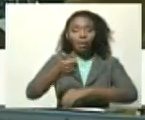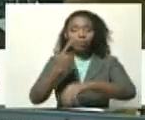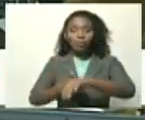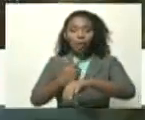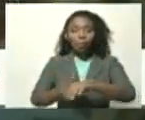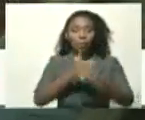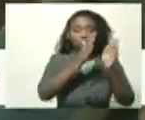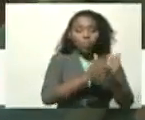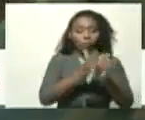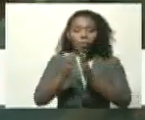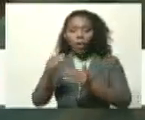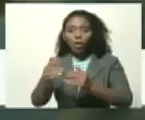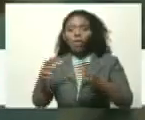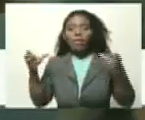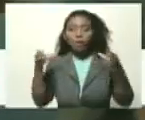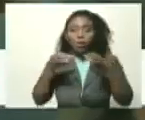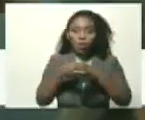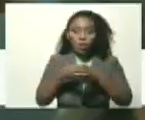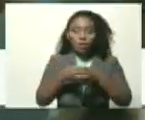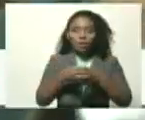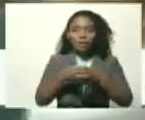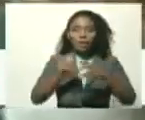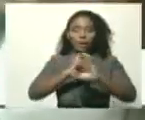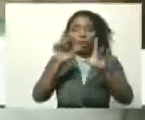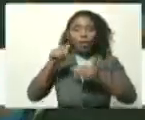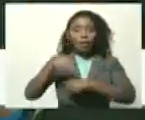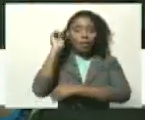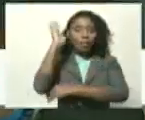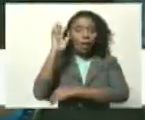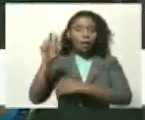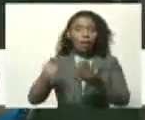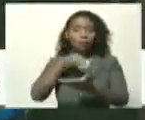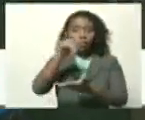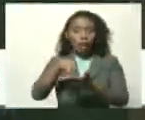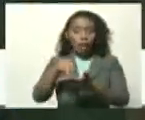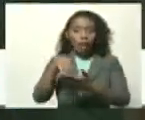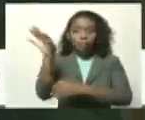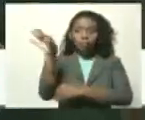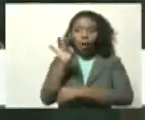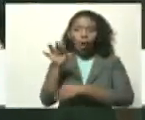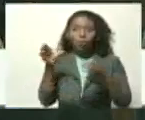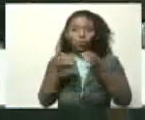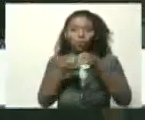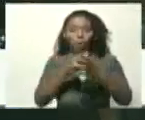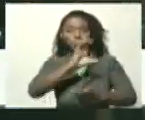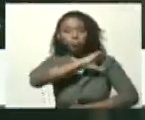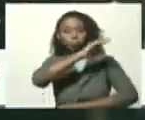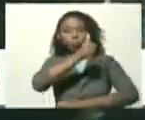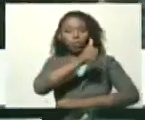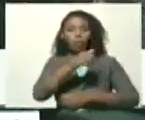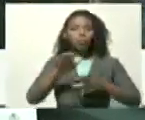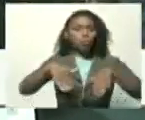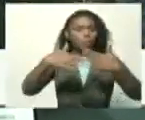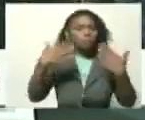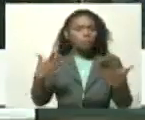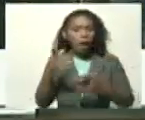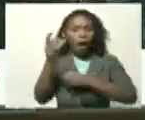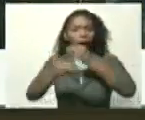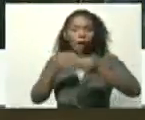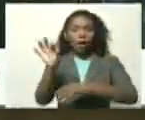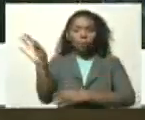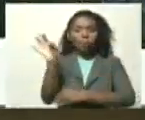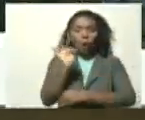anual de sesiones ordinarias, la Asamblea Nacional escogerá la Junta Directiva, la cual será